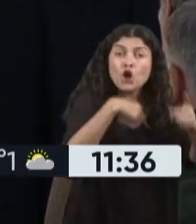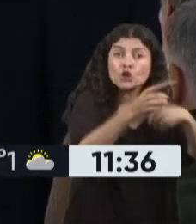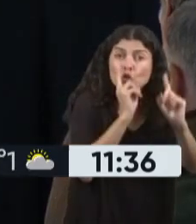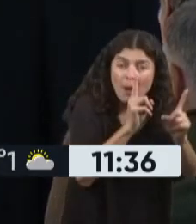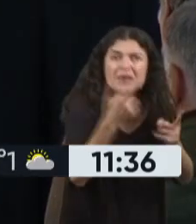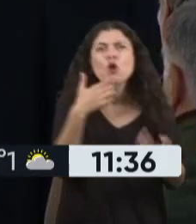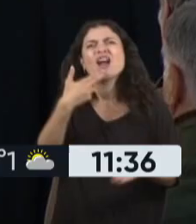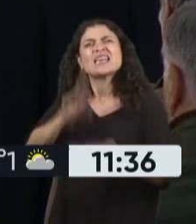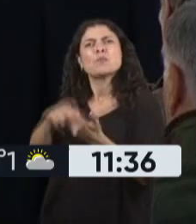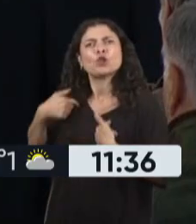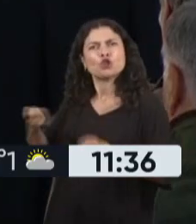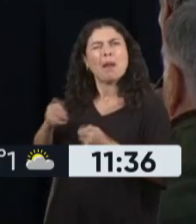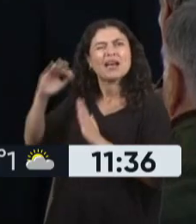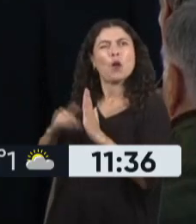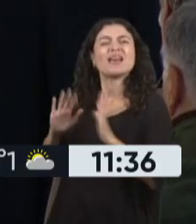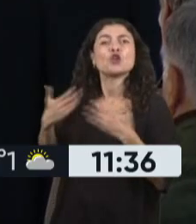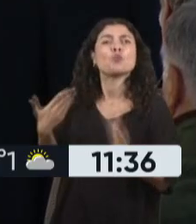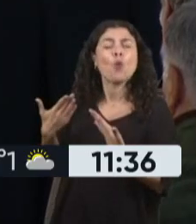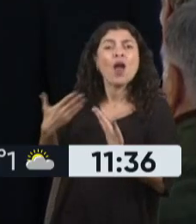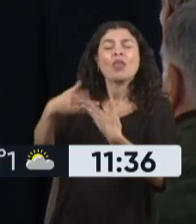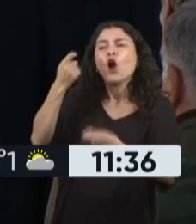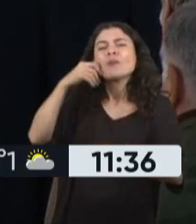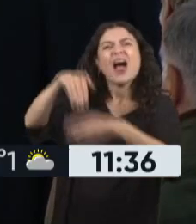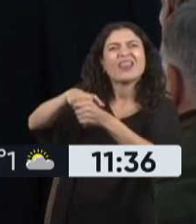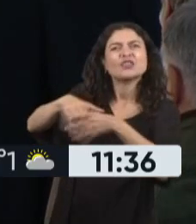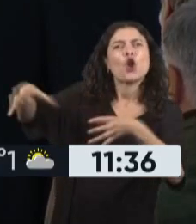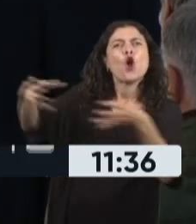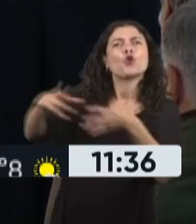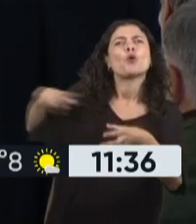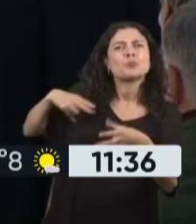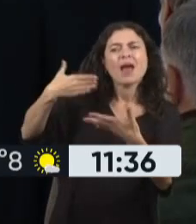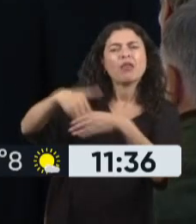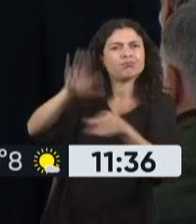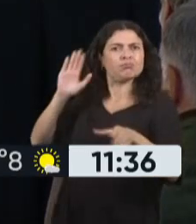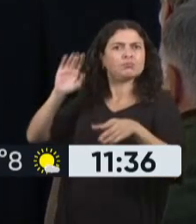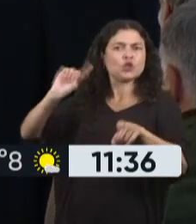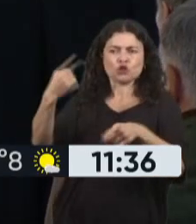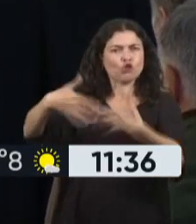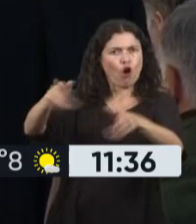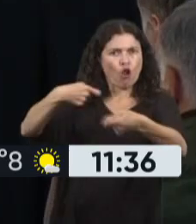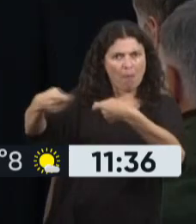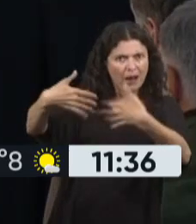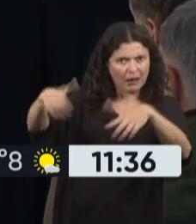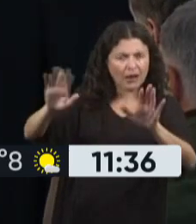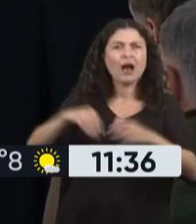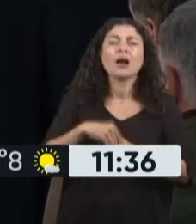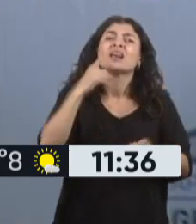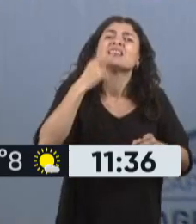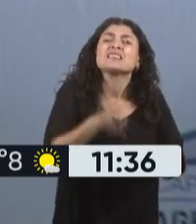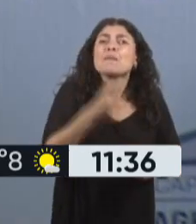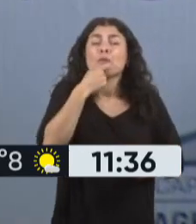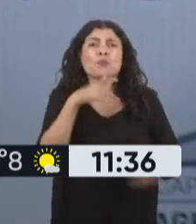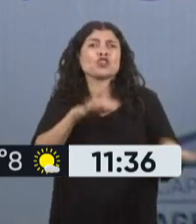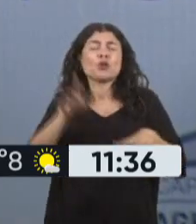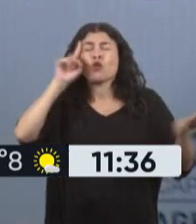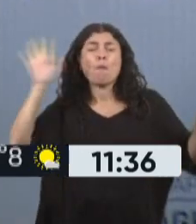productividad al sector privado. Por otro lado, porque nos permite hacer frente a situaciones inesperadas y tragedias impredecibles como el temporal en